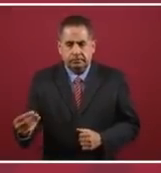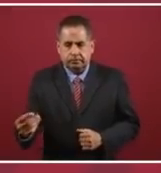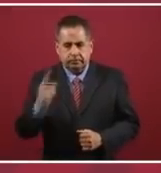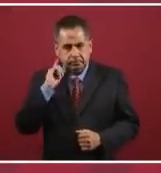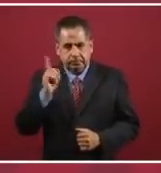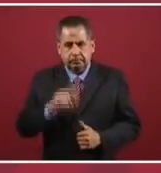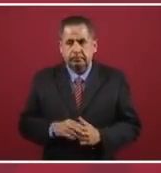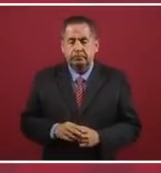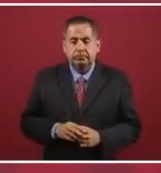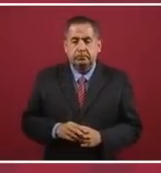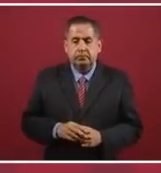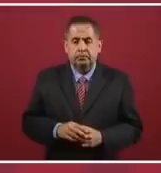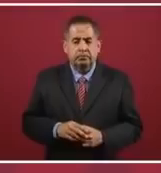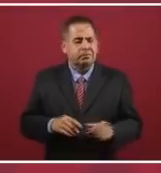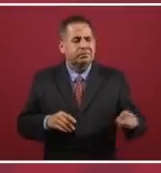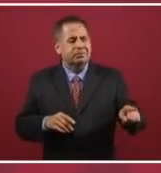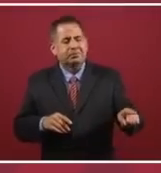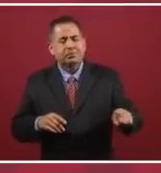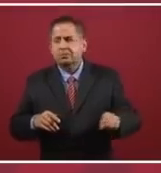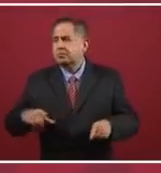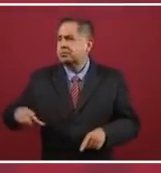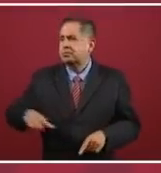Los lujos en el gobierno.